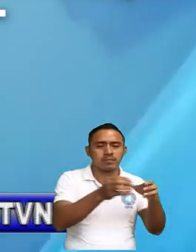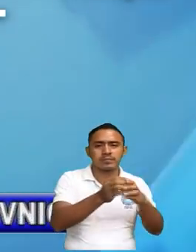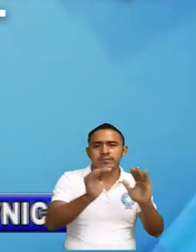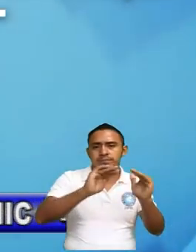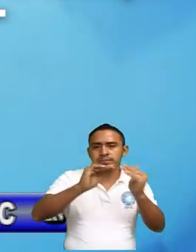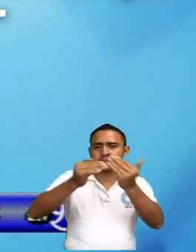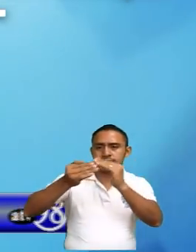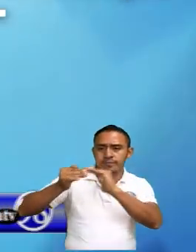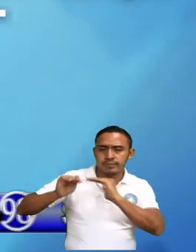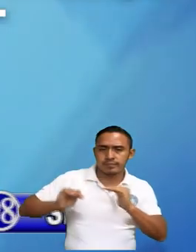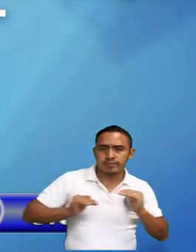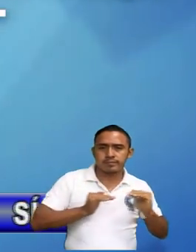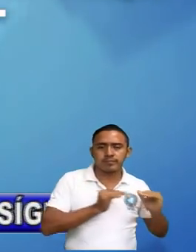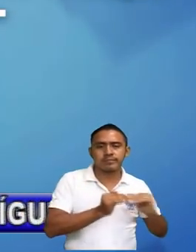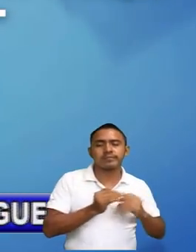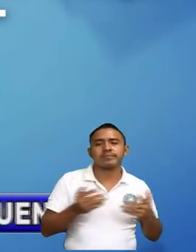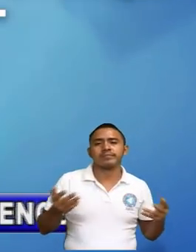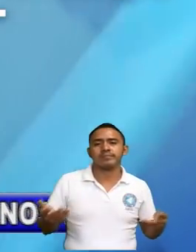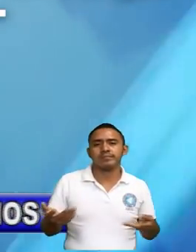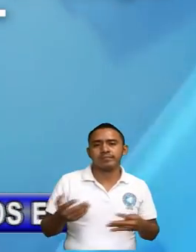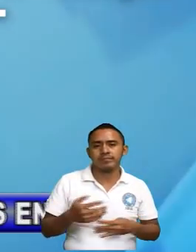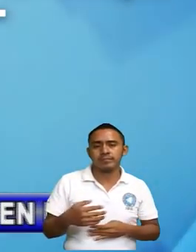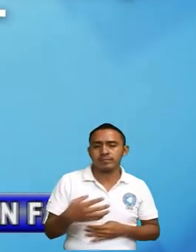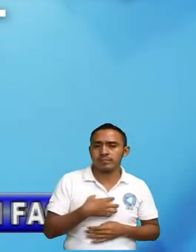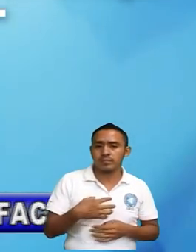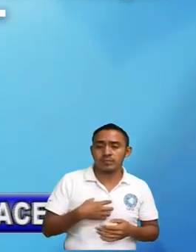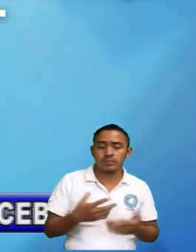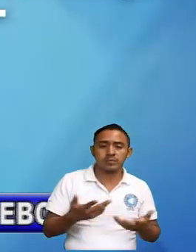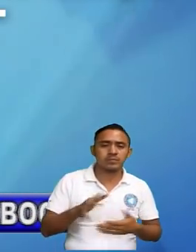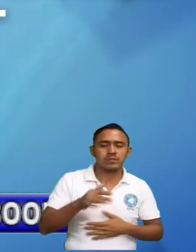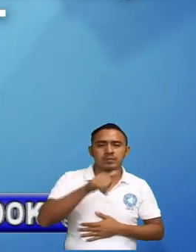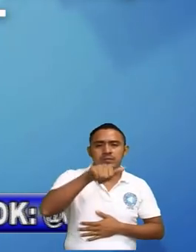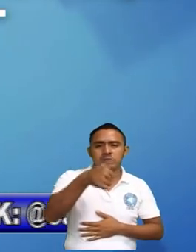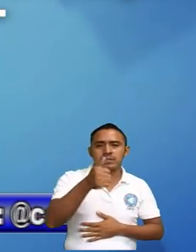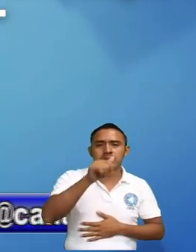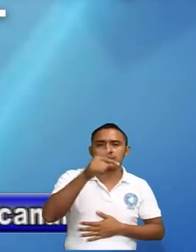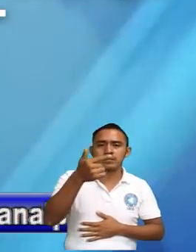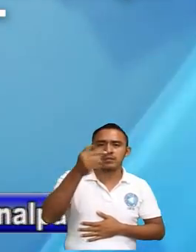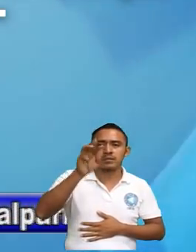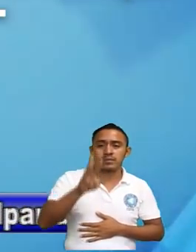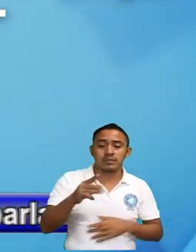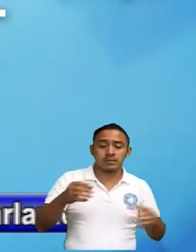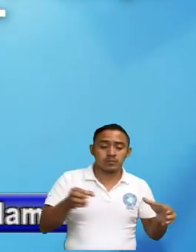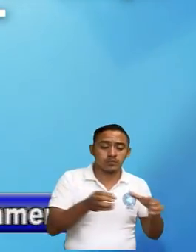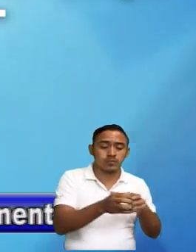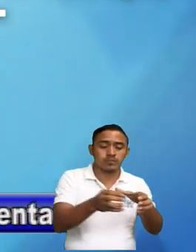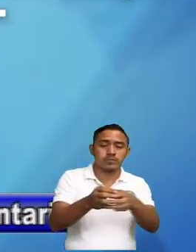barrios de todo nuestro país. Son 673 comunidades,